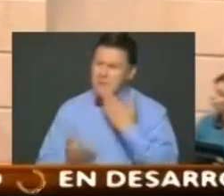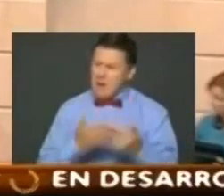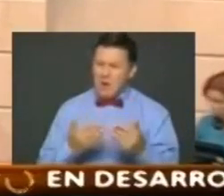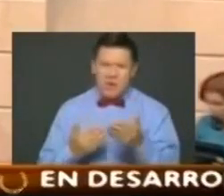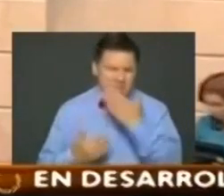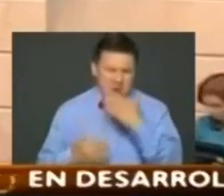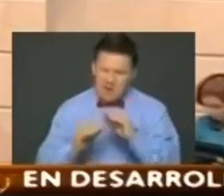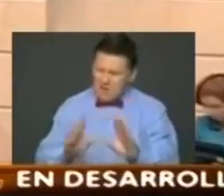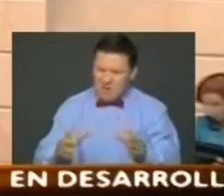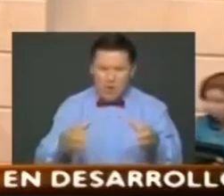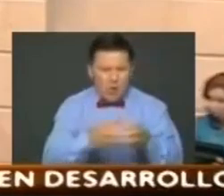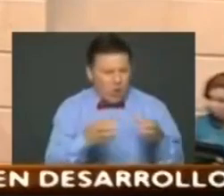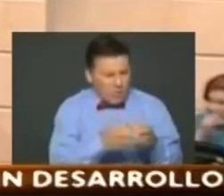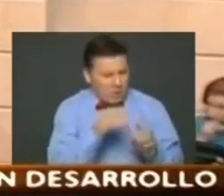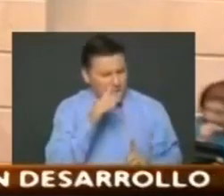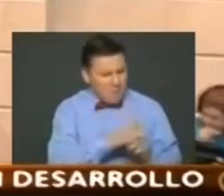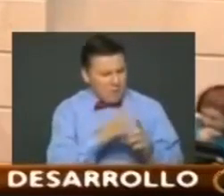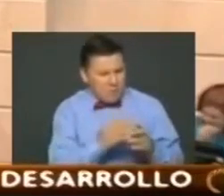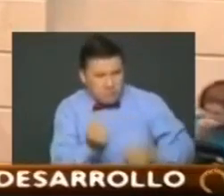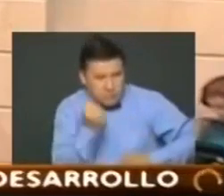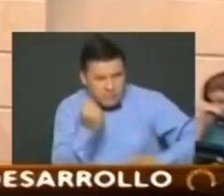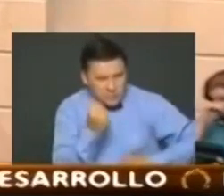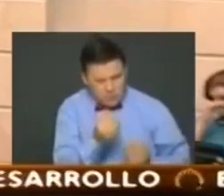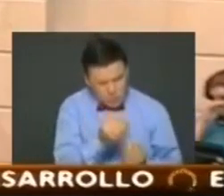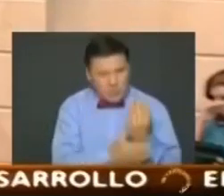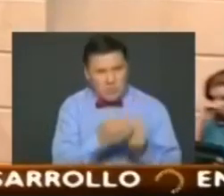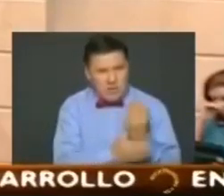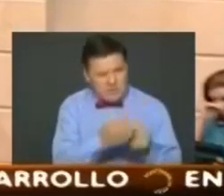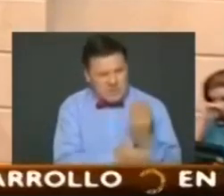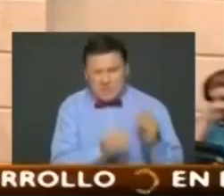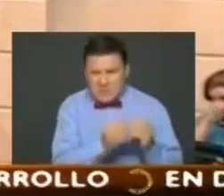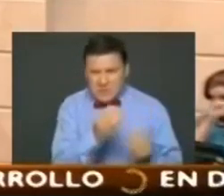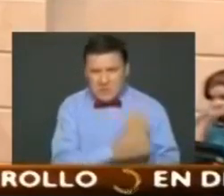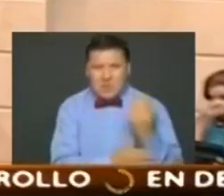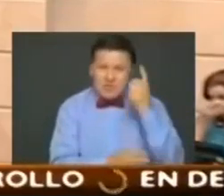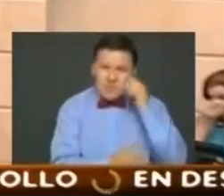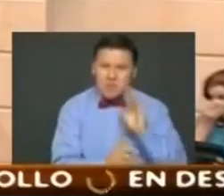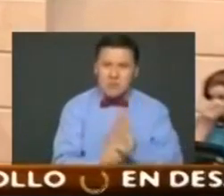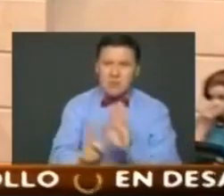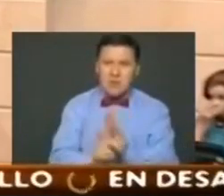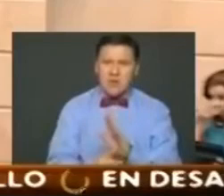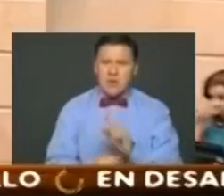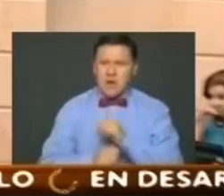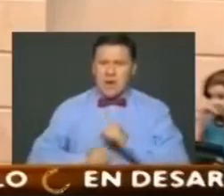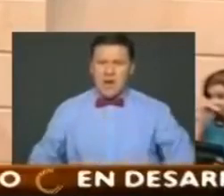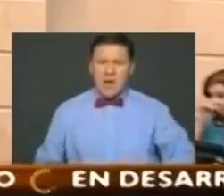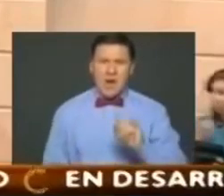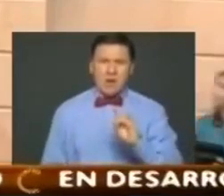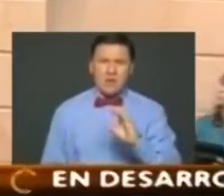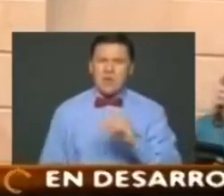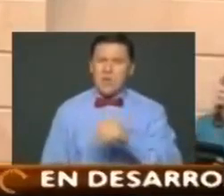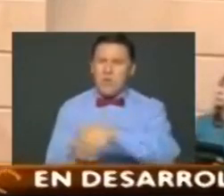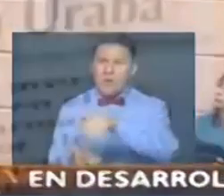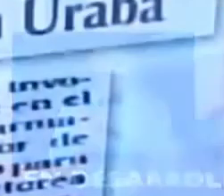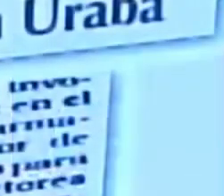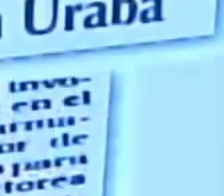Es decir, que la idea era crear más Convivir para desalojar a los paramilitares, cosa que nunca ocurrió